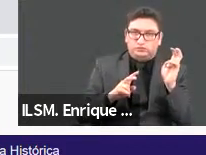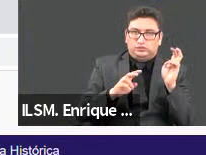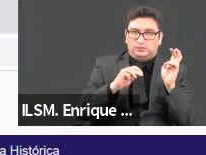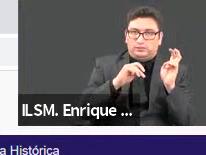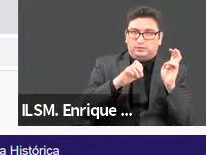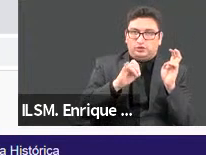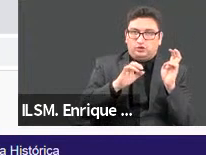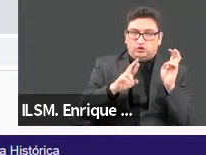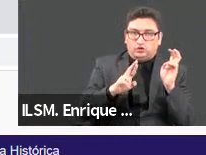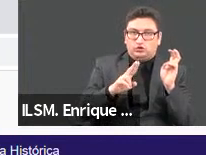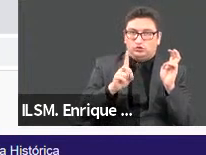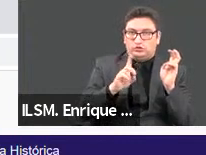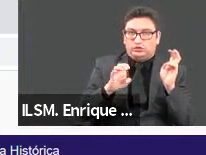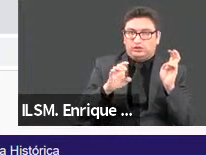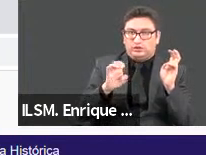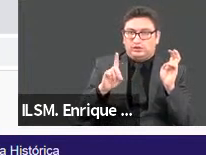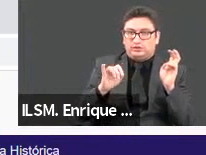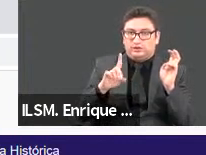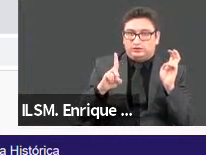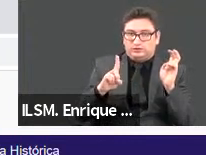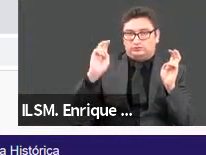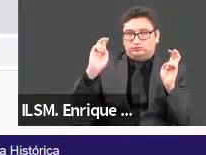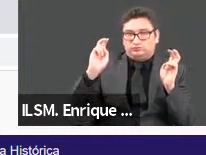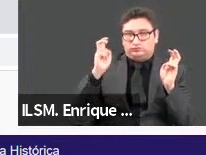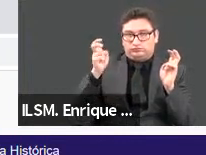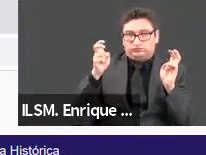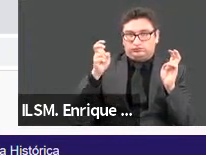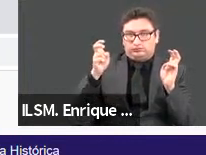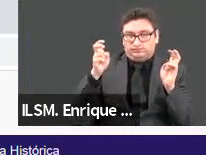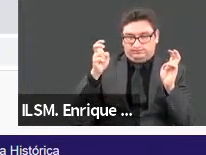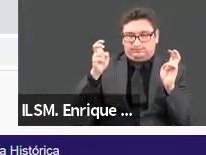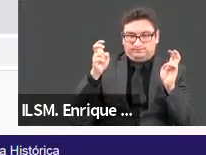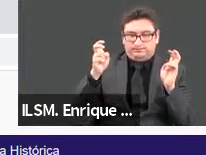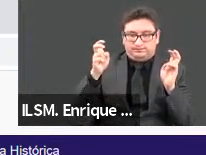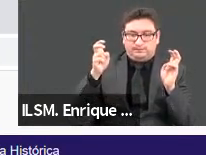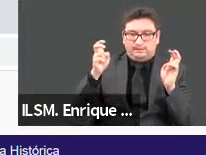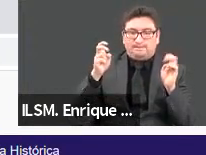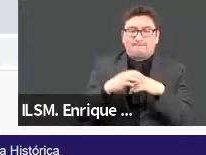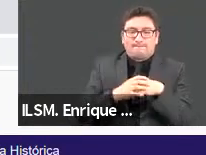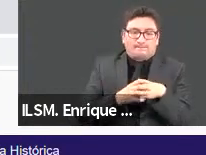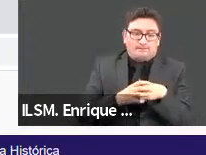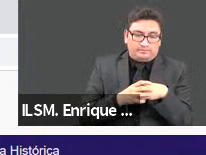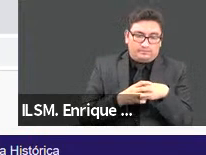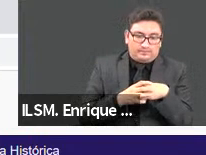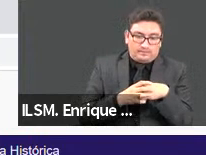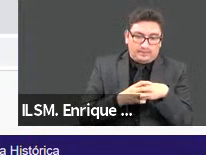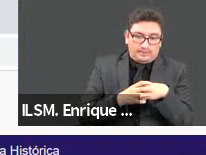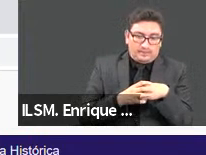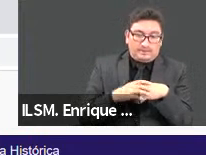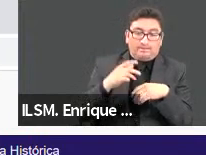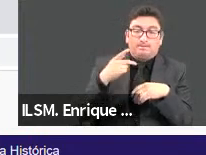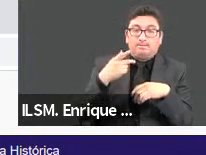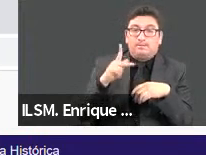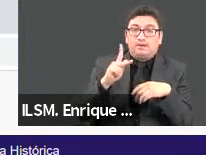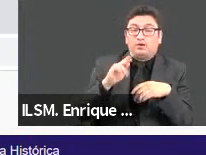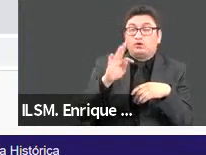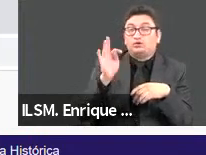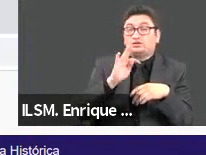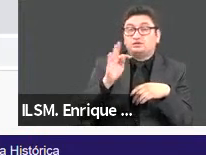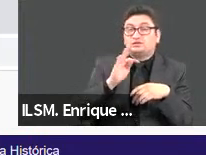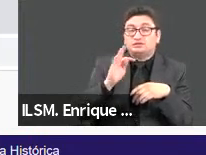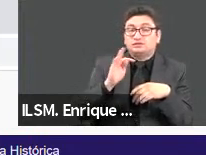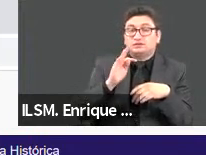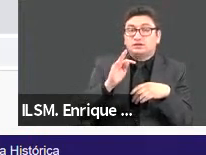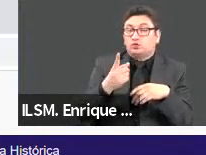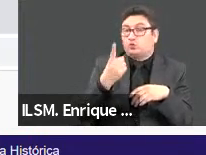menor de edad. Cerramos las comillas. Pero ¿qué pasa si está en plural? Si no está hablando de un